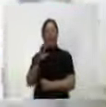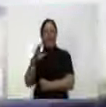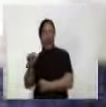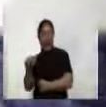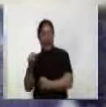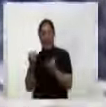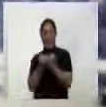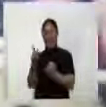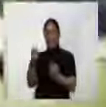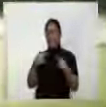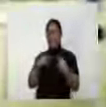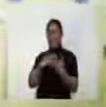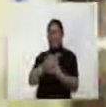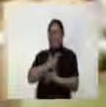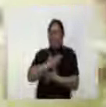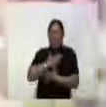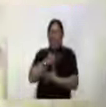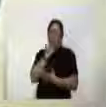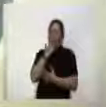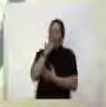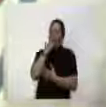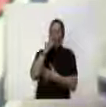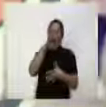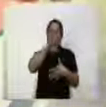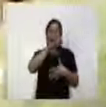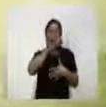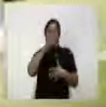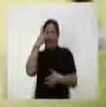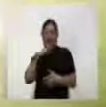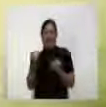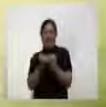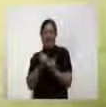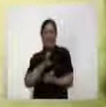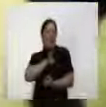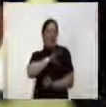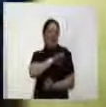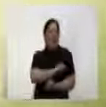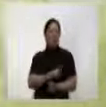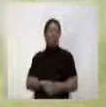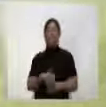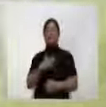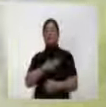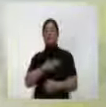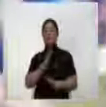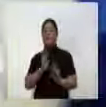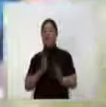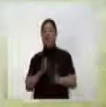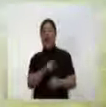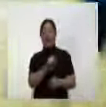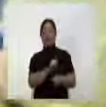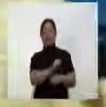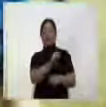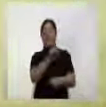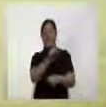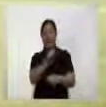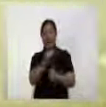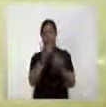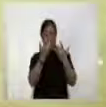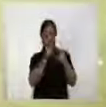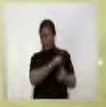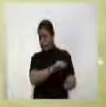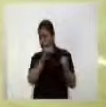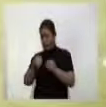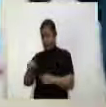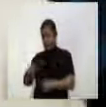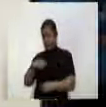muy apasionada. El América de México también me encanta. Cuando salí con la selección sub-20, fuimos allá, conocí al